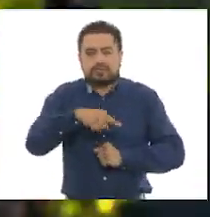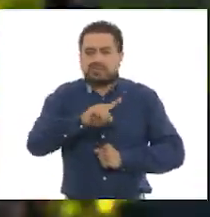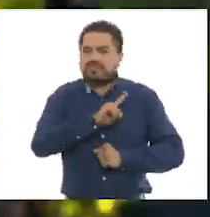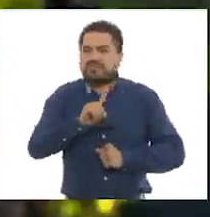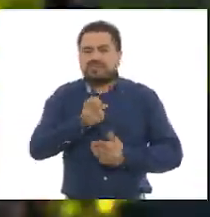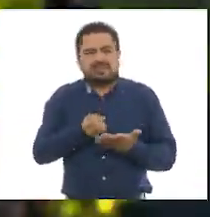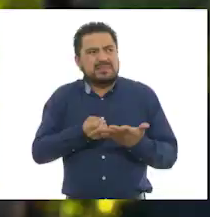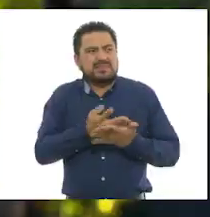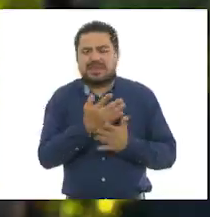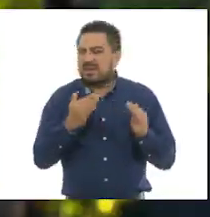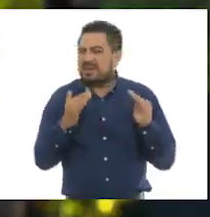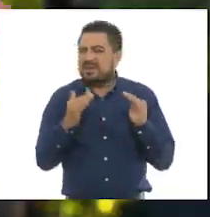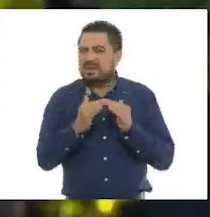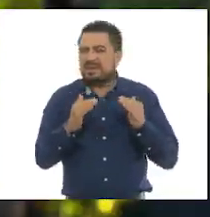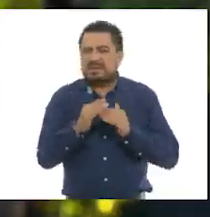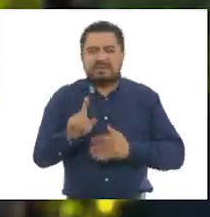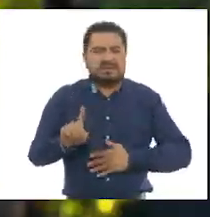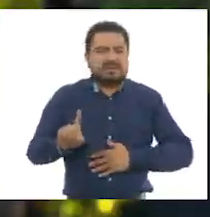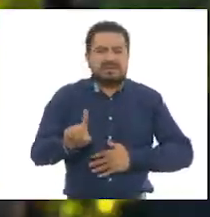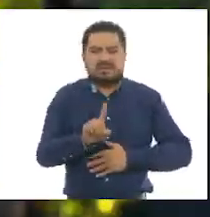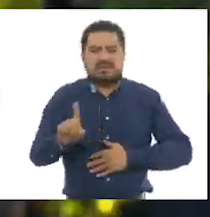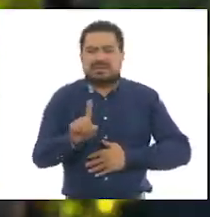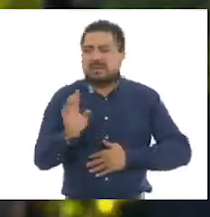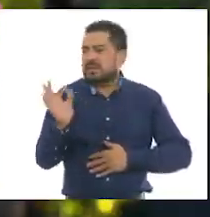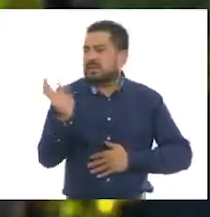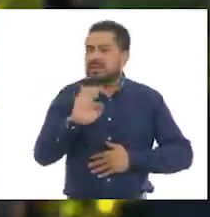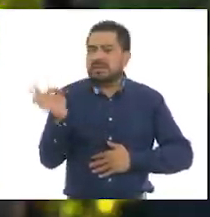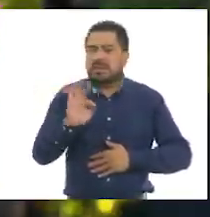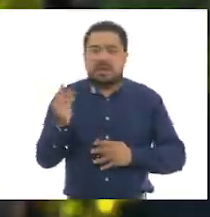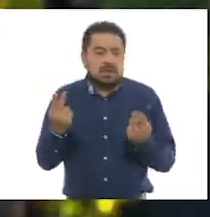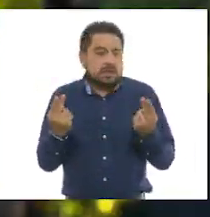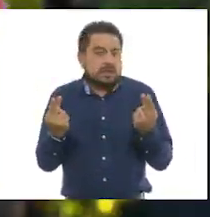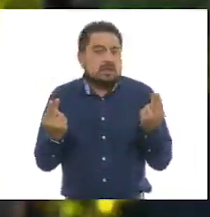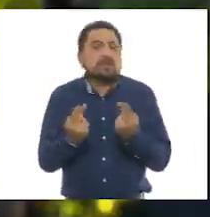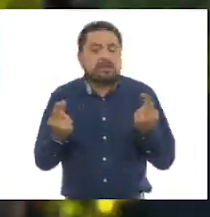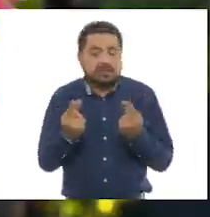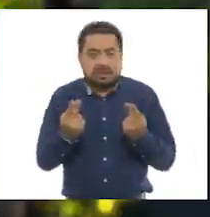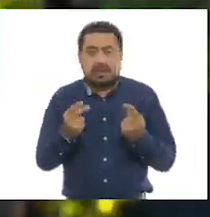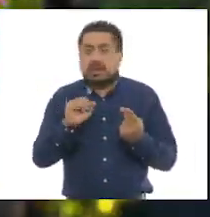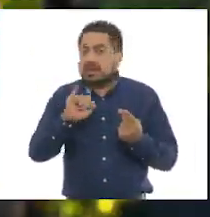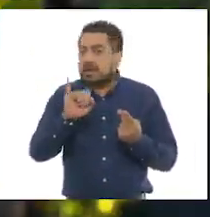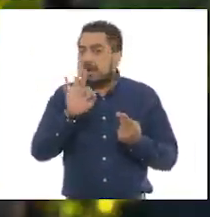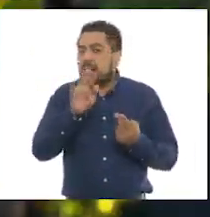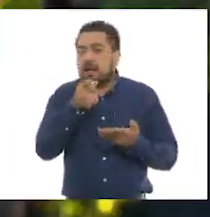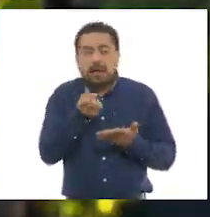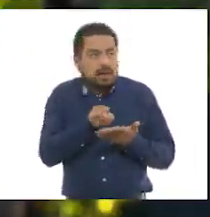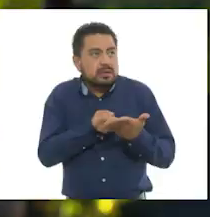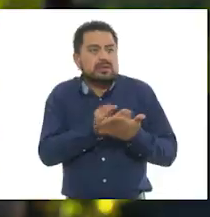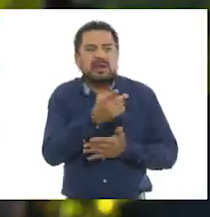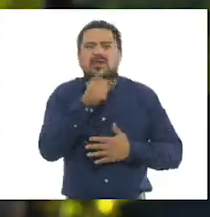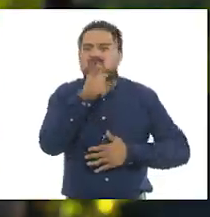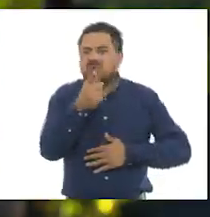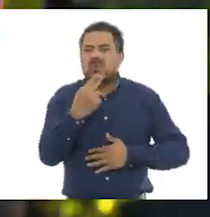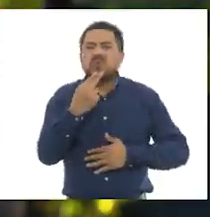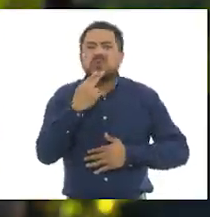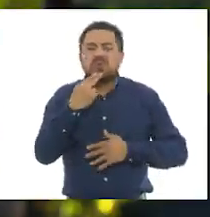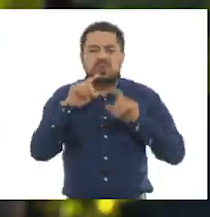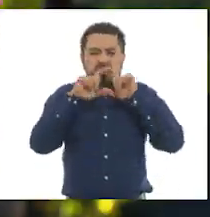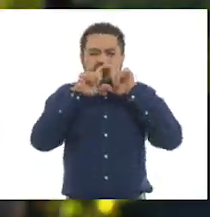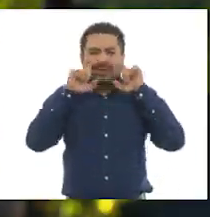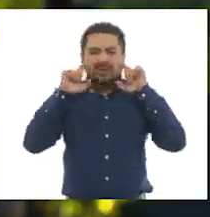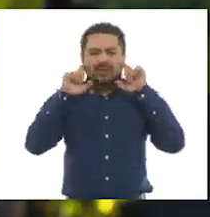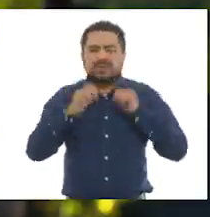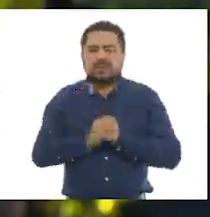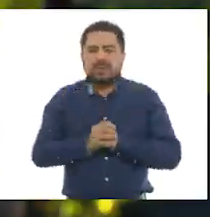no salir de casa a menos que sea muy necesario. Si lo haces, utiliza el